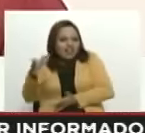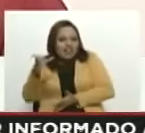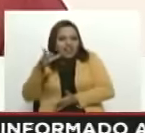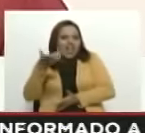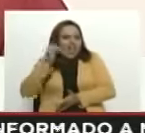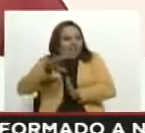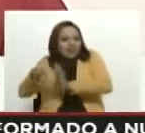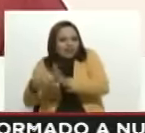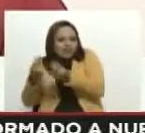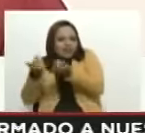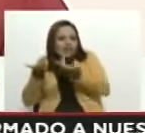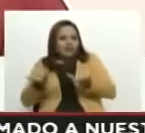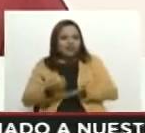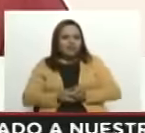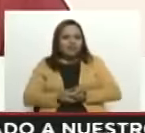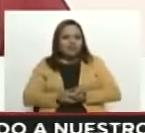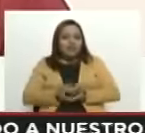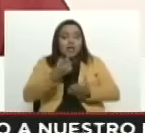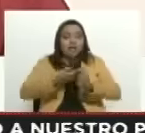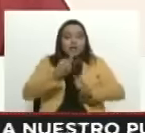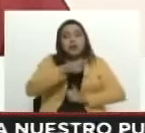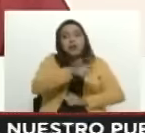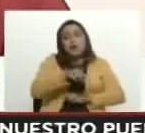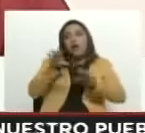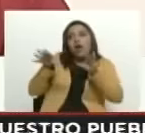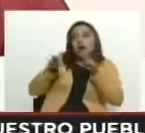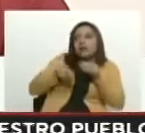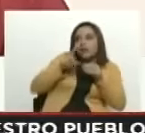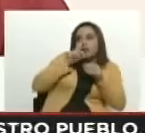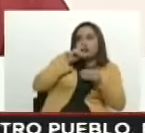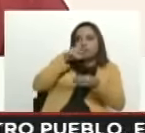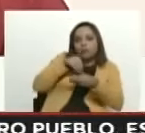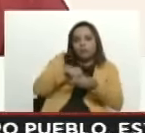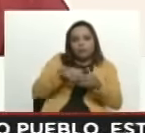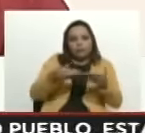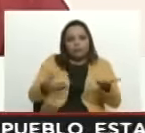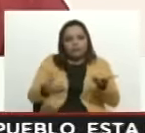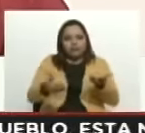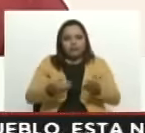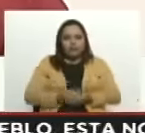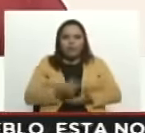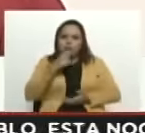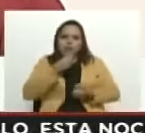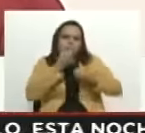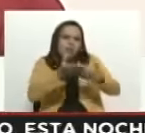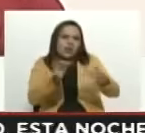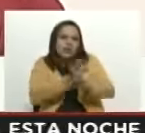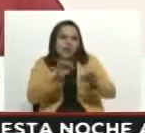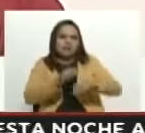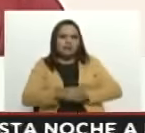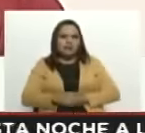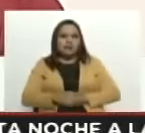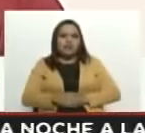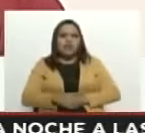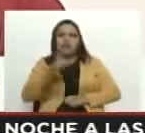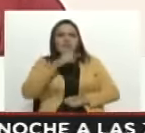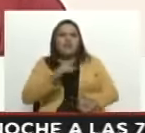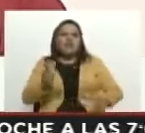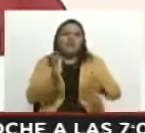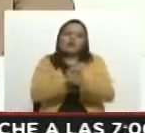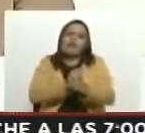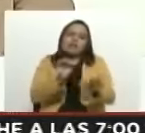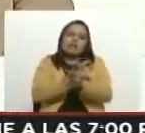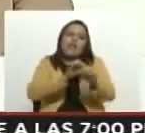Es mejor para ellos cumplir la orden del amo que salir declarando. Vas a encontrar muy pocos signos de valentía